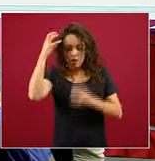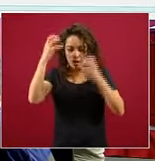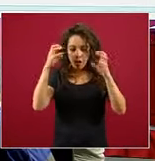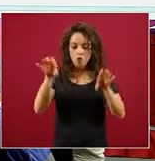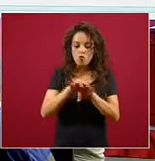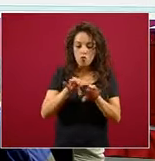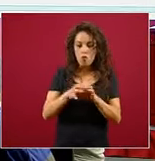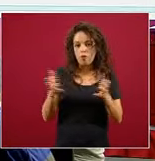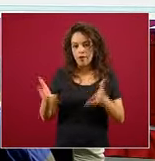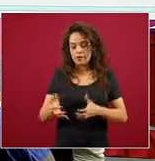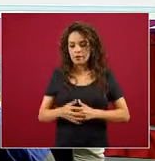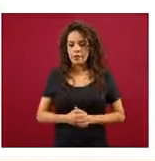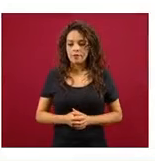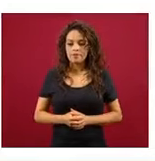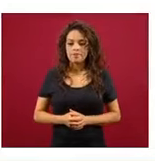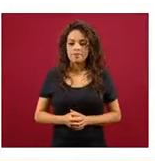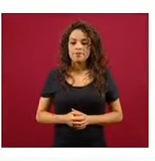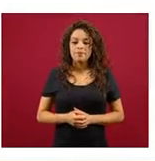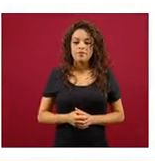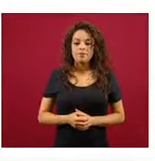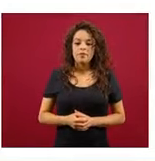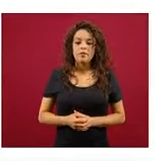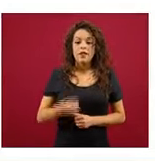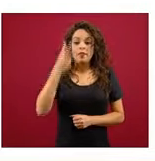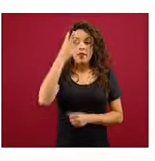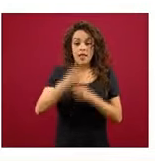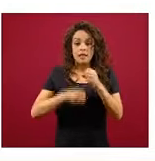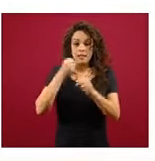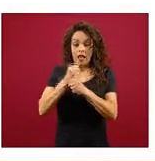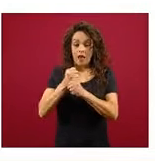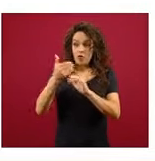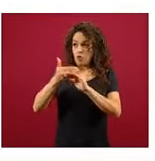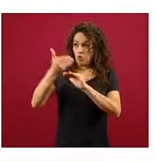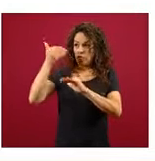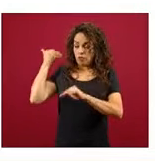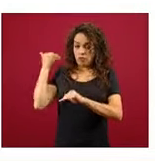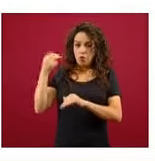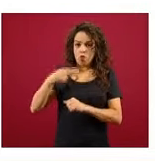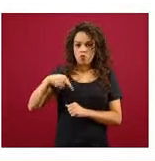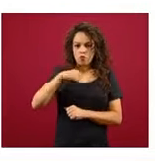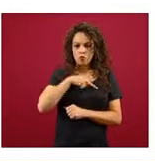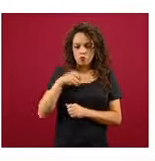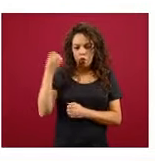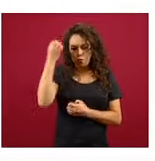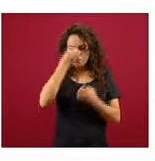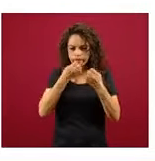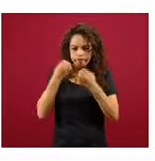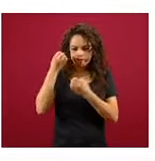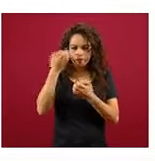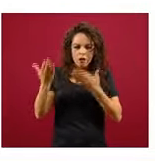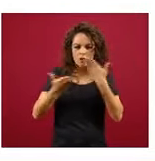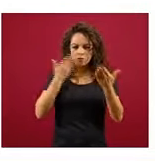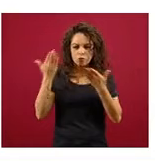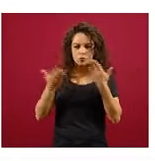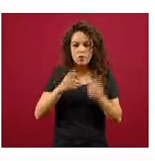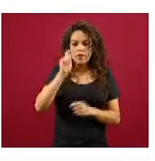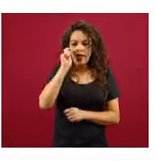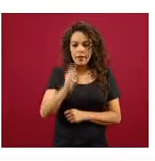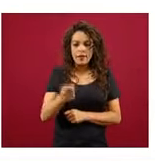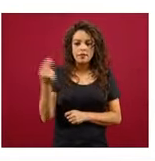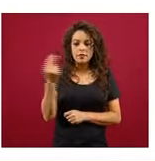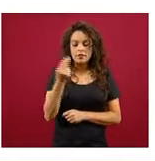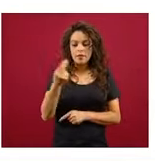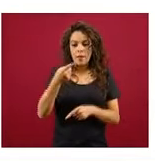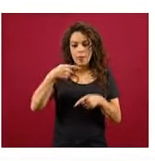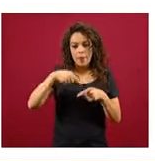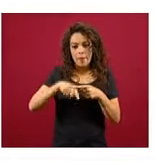Bien, nos dimos a la tarea hace 3 años de estudiar el fenómeno de la dependencia, pensando en comenzar a formar un sistema nacional